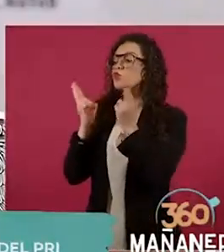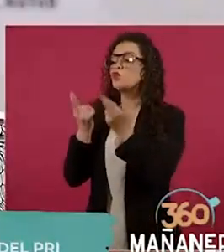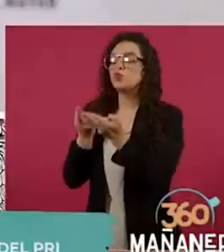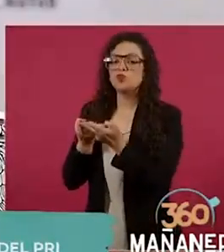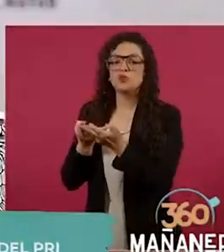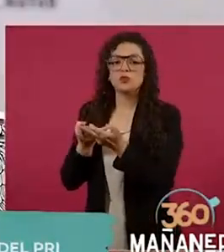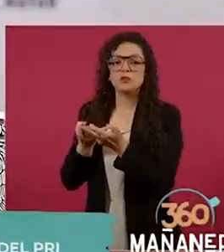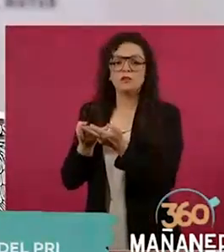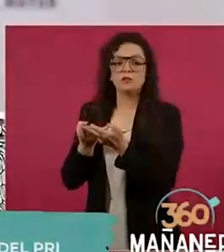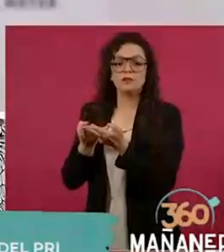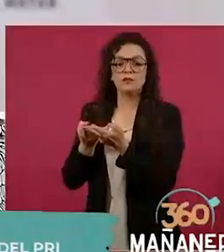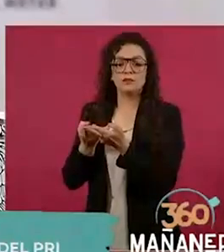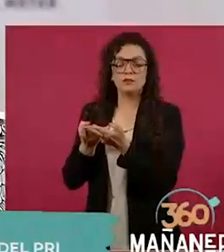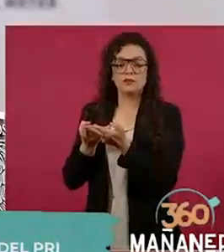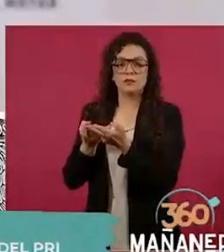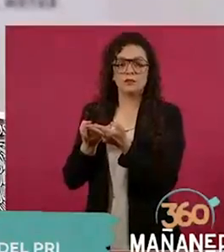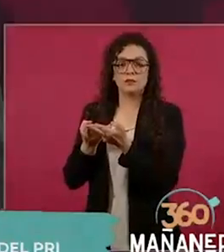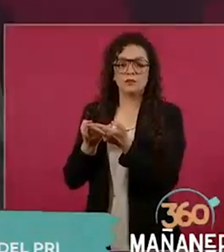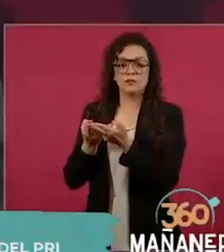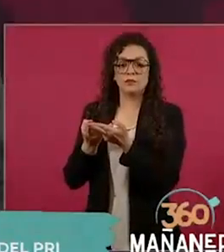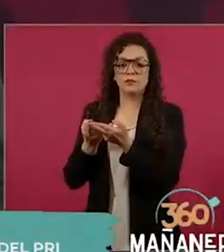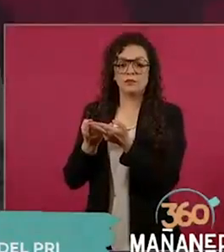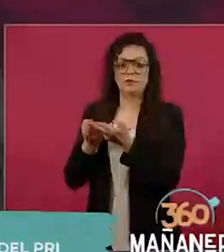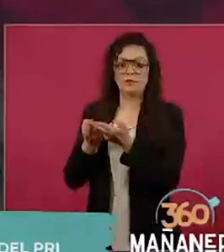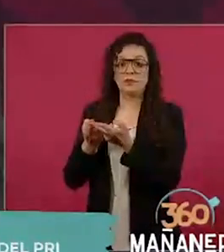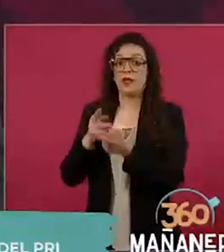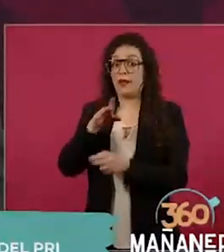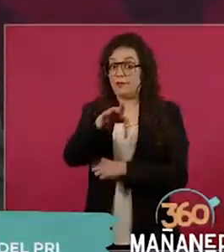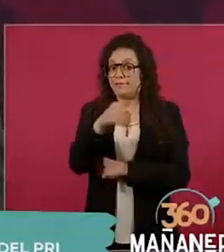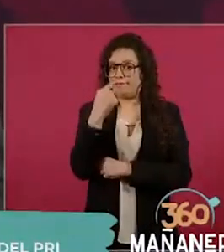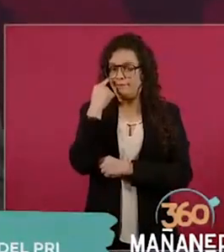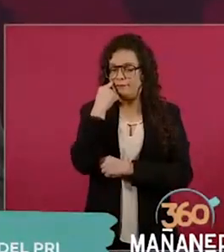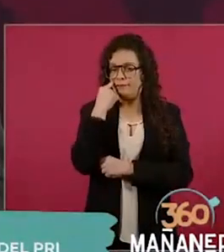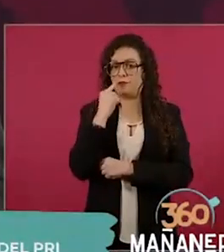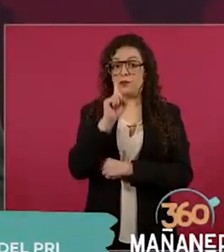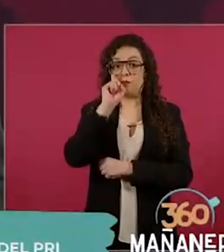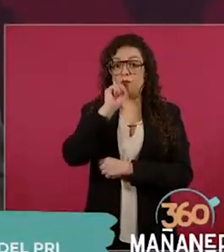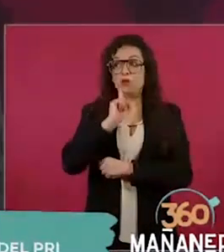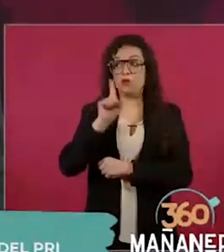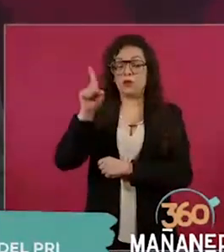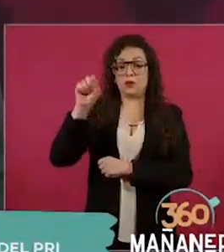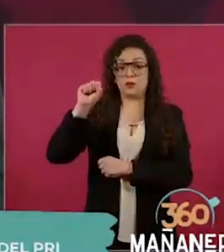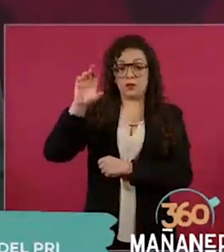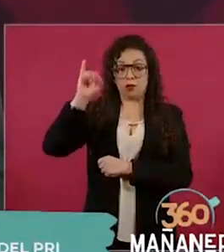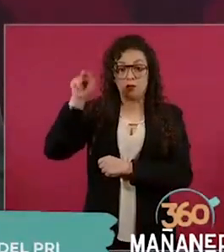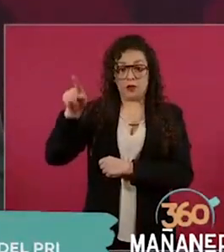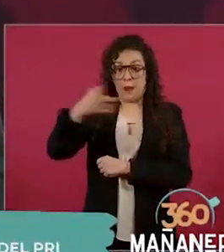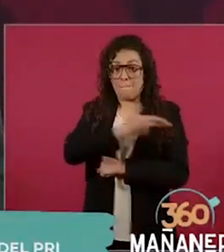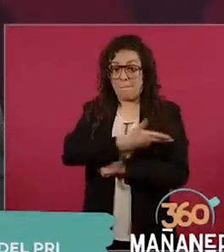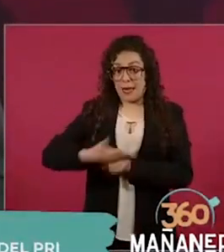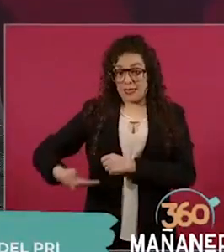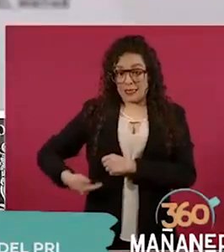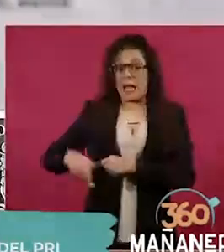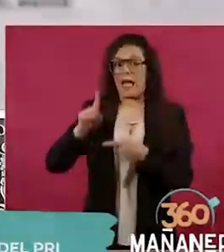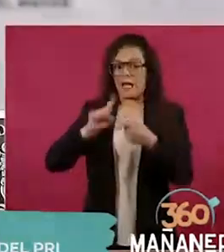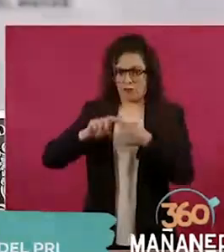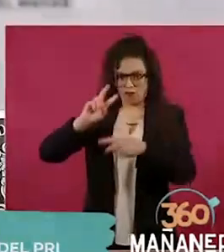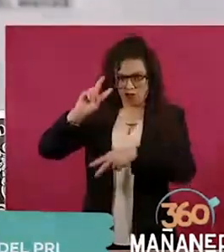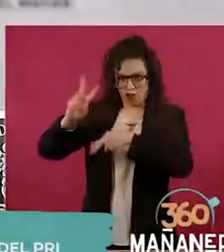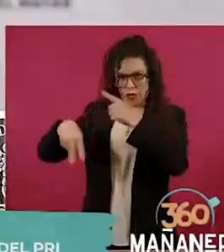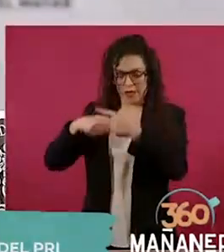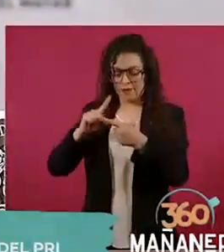eh van dos ministros bueno presidenta otro ministro que es